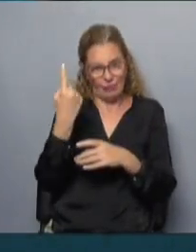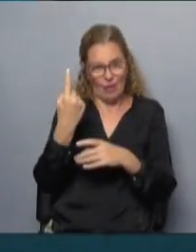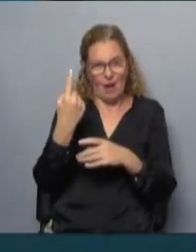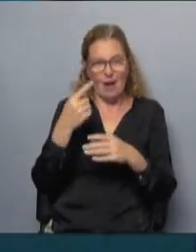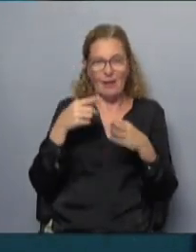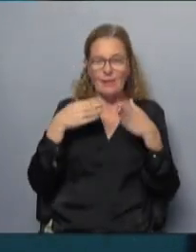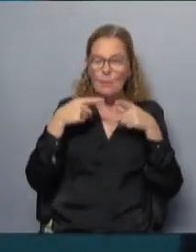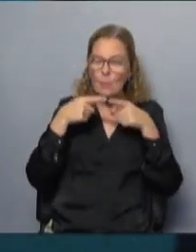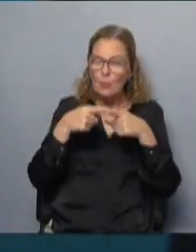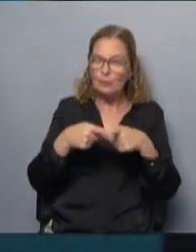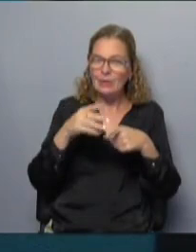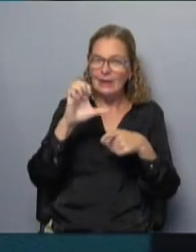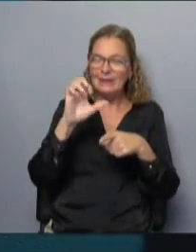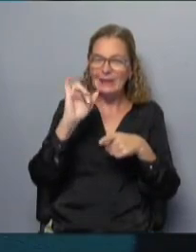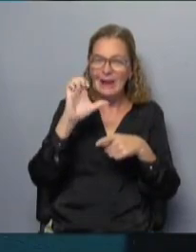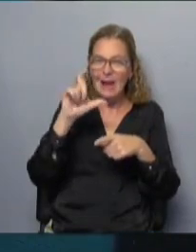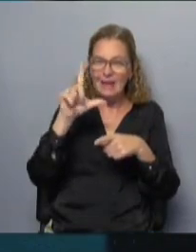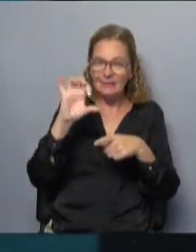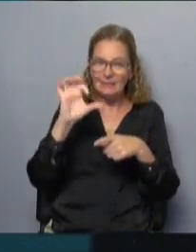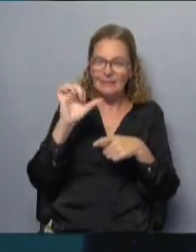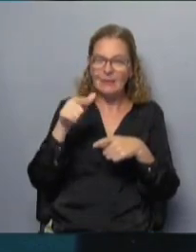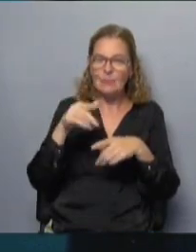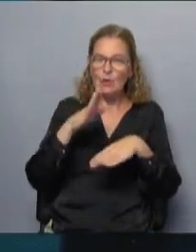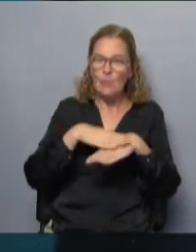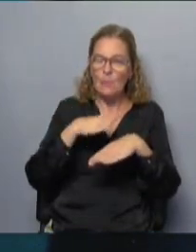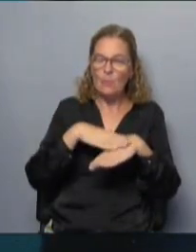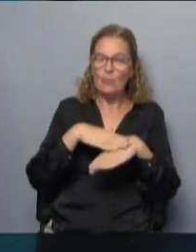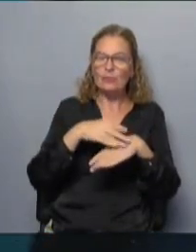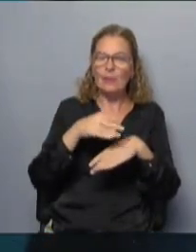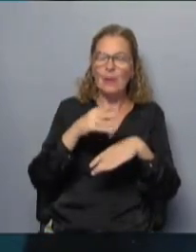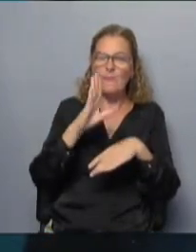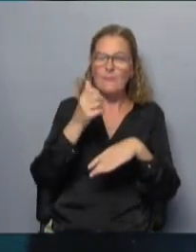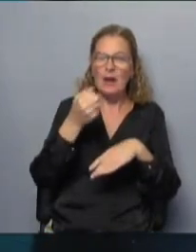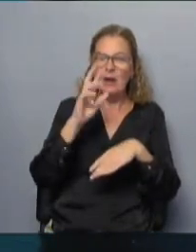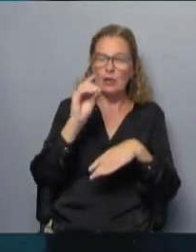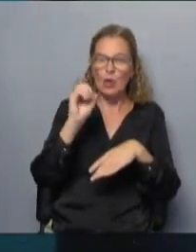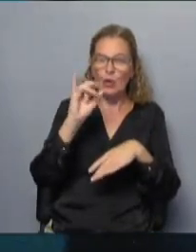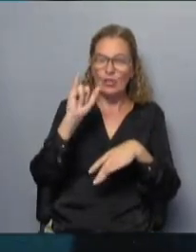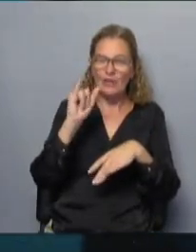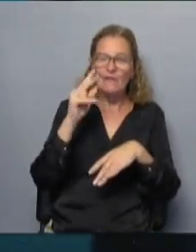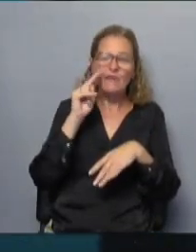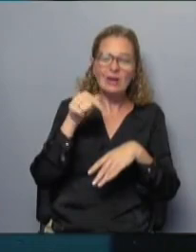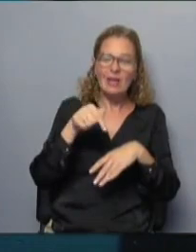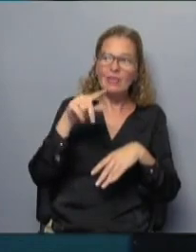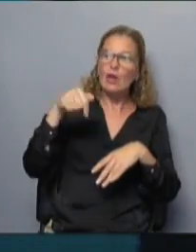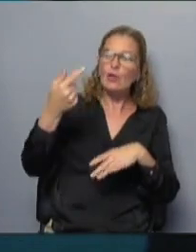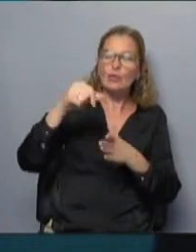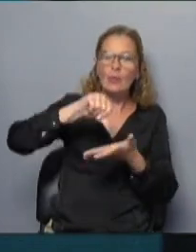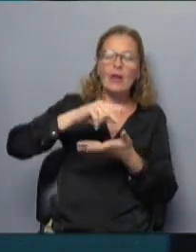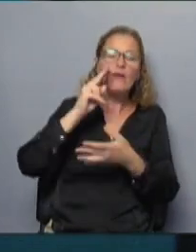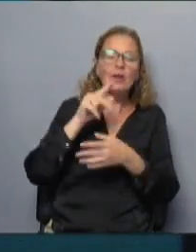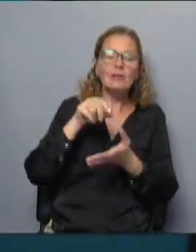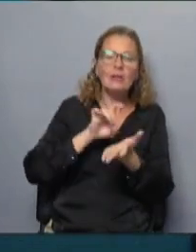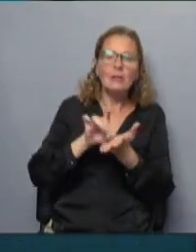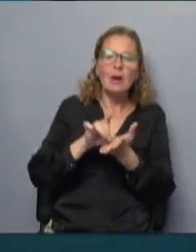que bajo la conducción de luis parodi alcanzó resultados muy positivos venían del exterior a ver cómo funcionaba ese sistema